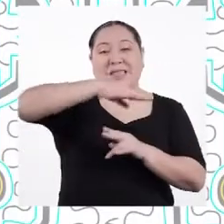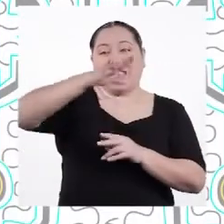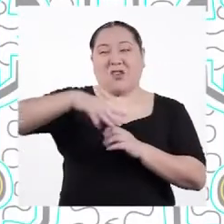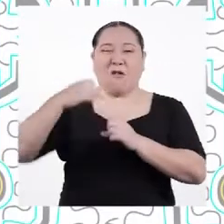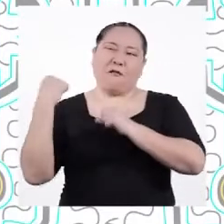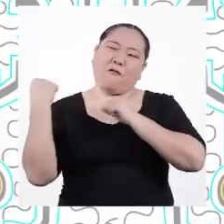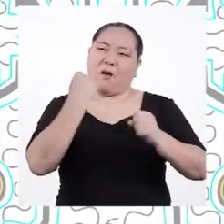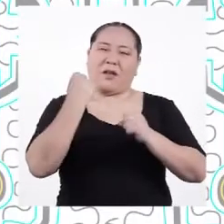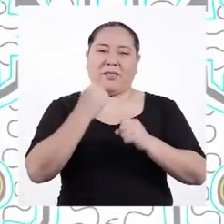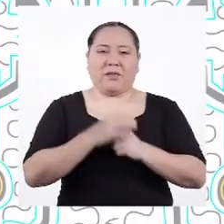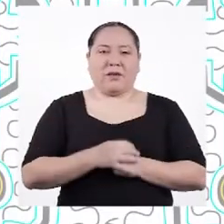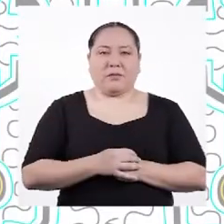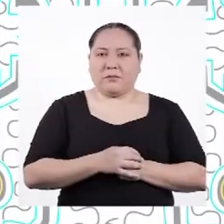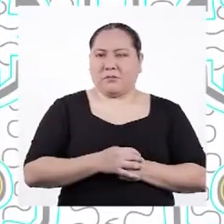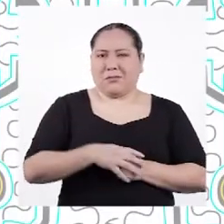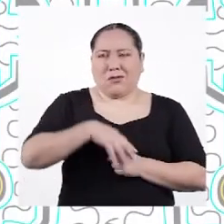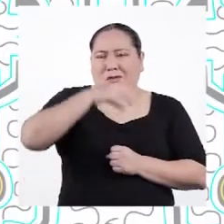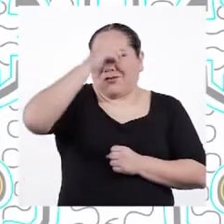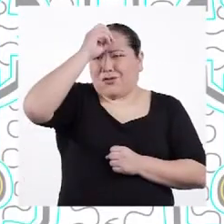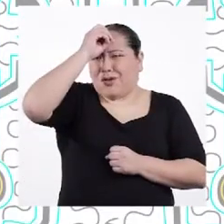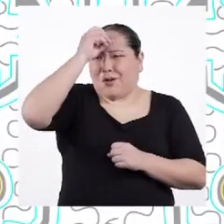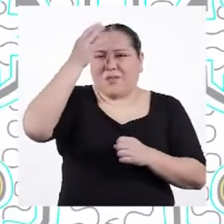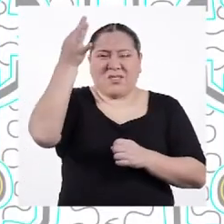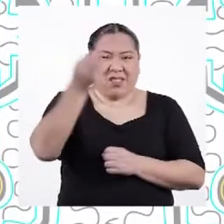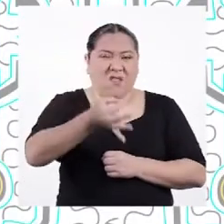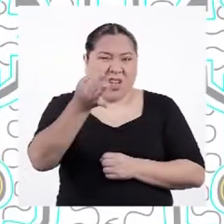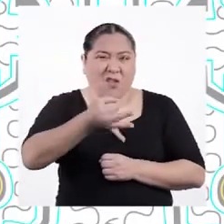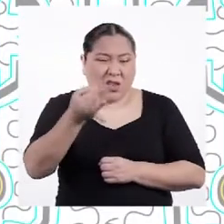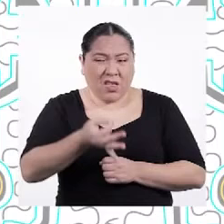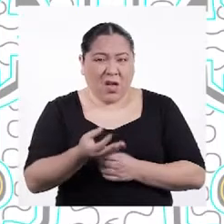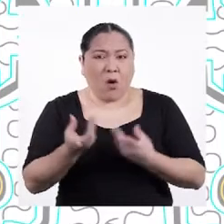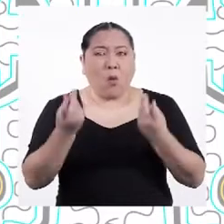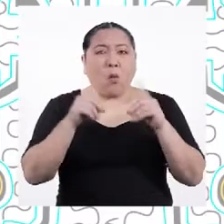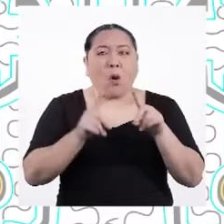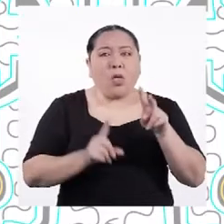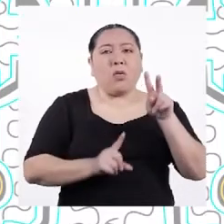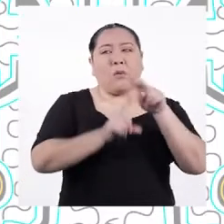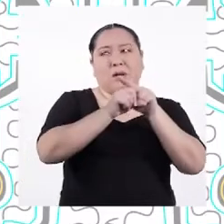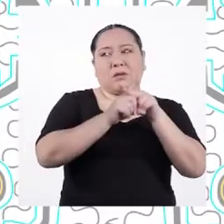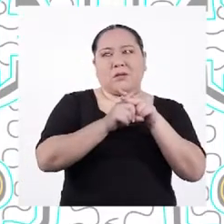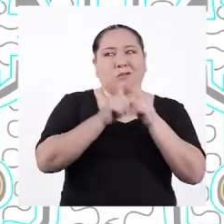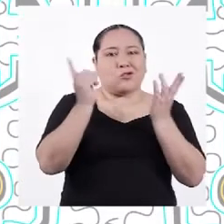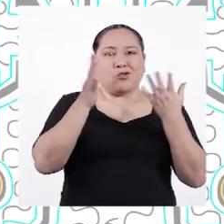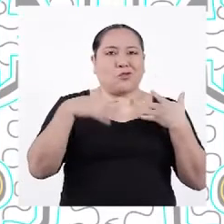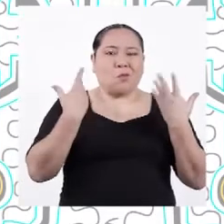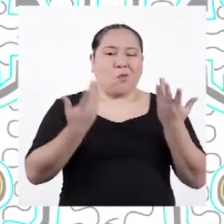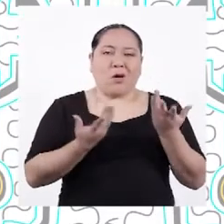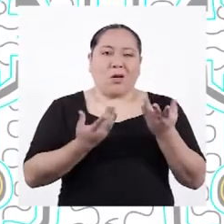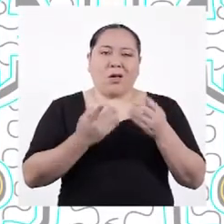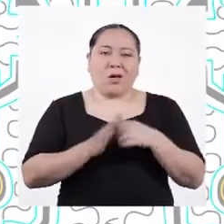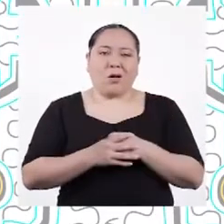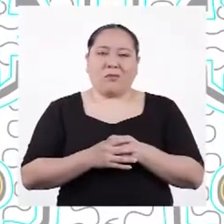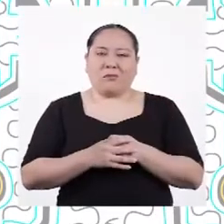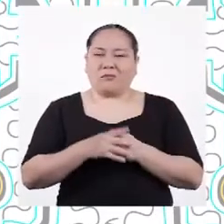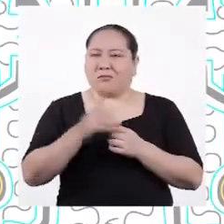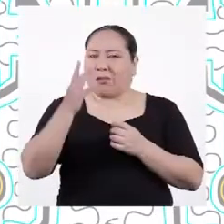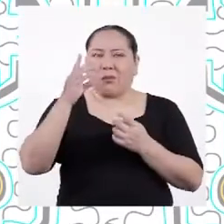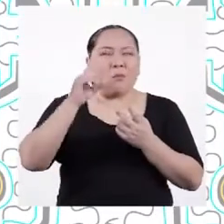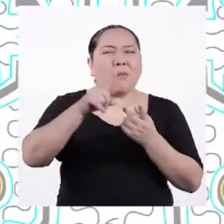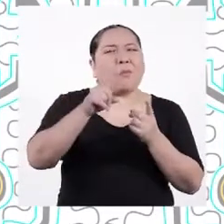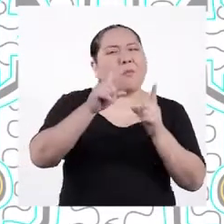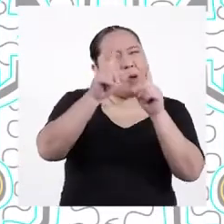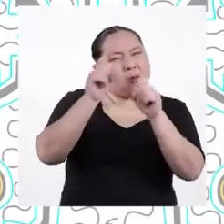no sabemos con seguridad cuándo sucederá y no le puedes preguntar al árbol de la información, Cubi. Creo que